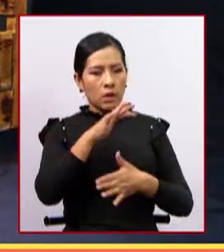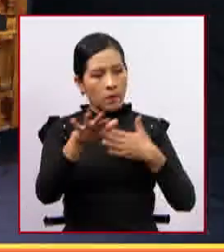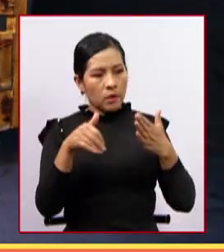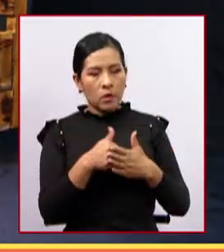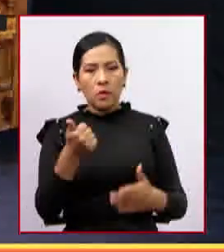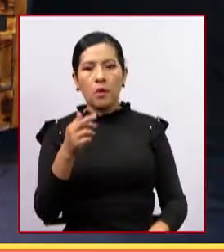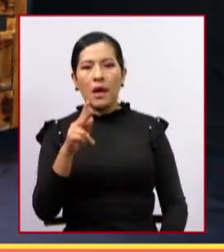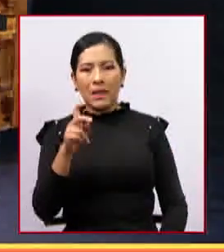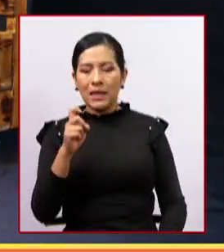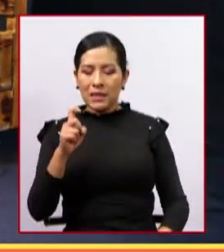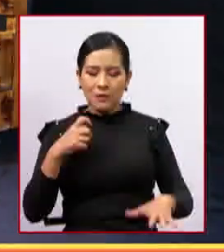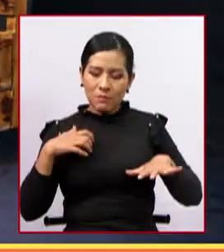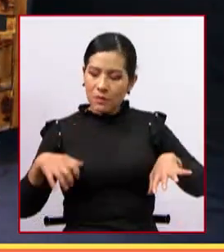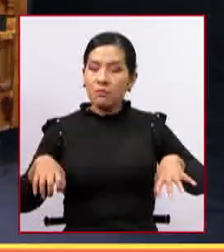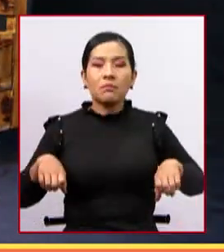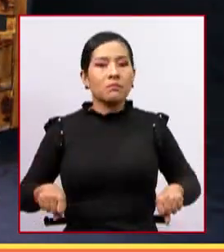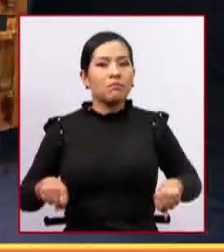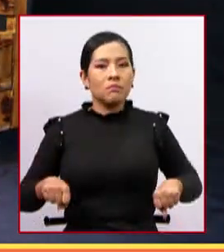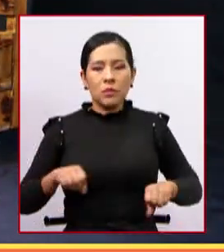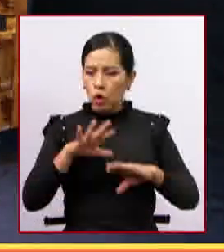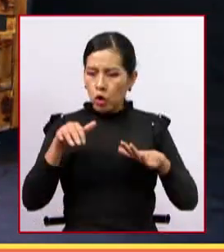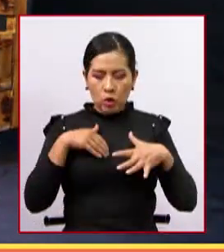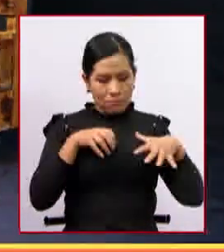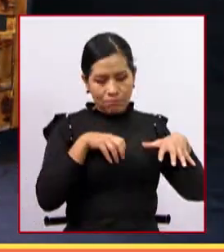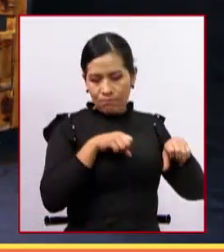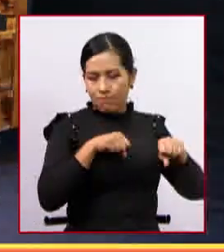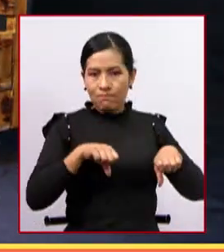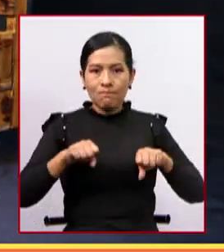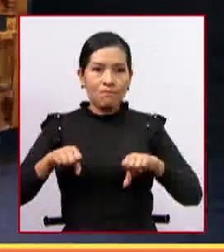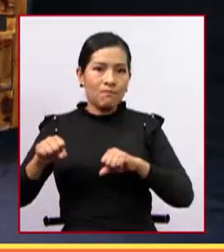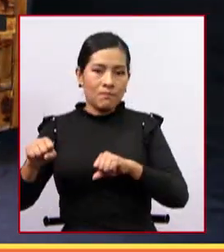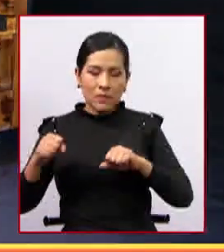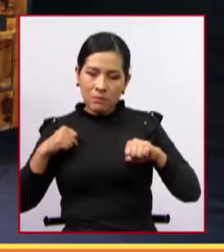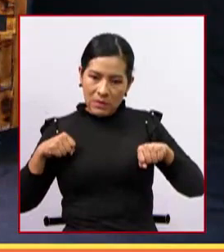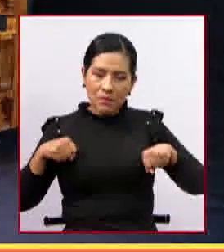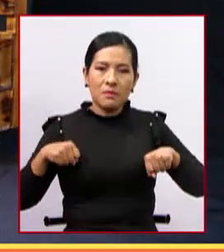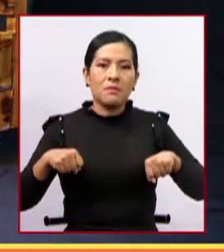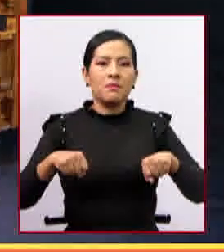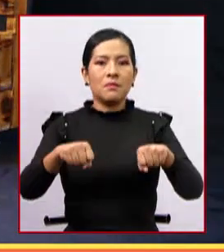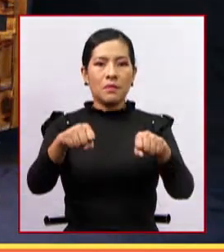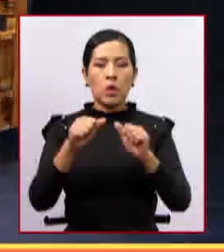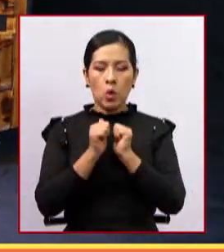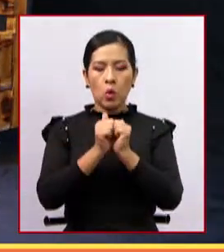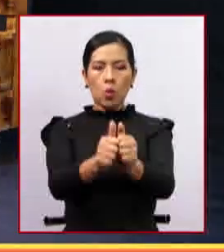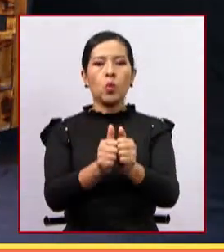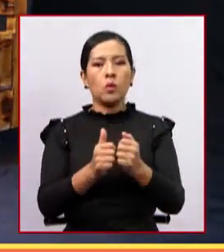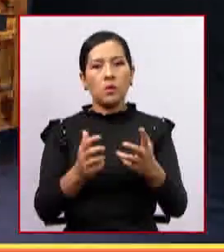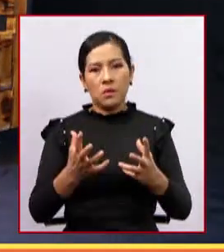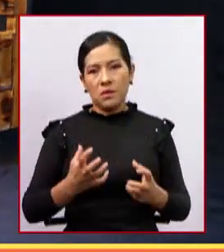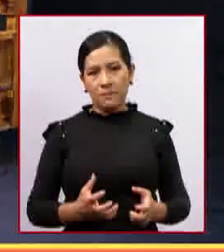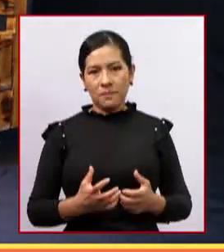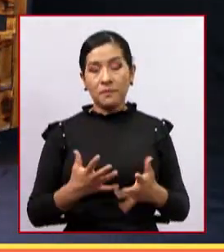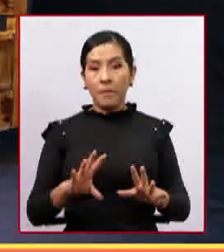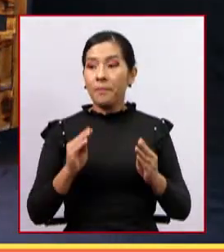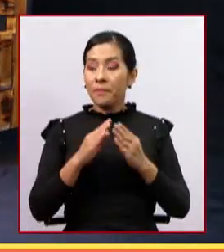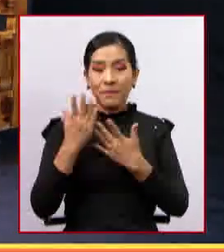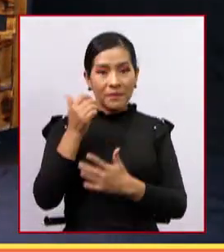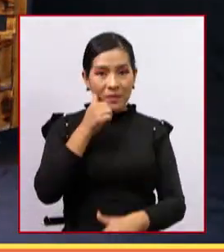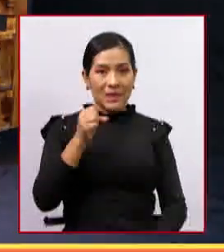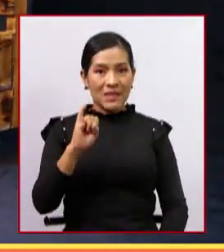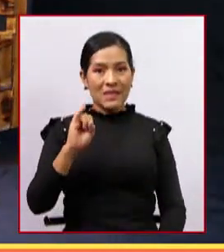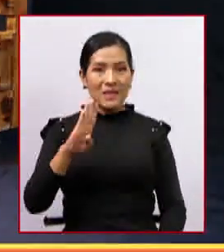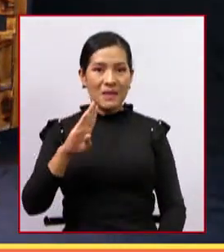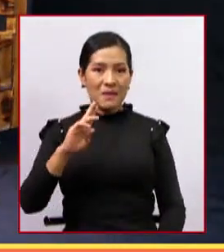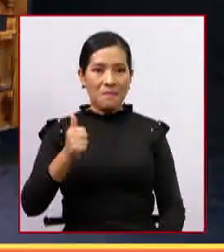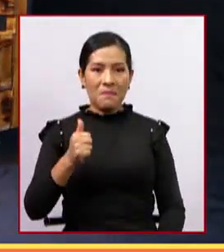se agarran de las manos, nos agarramos y queremos ir juntas, ¿no? Que eso me parece precioso. Y qué lindo, Siva, que seas